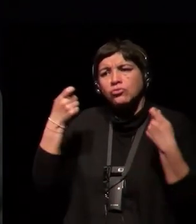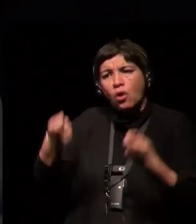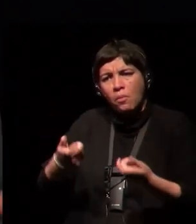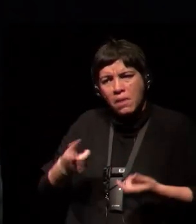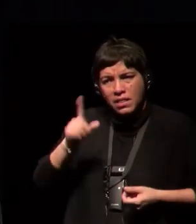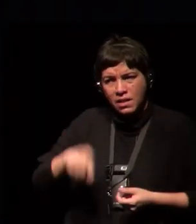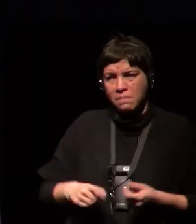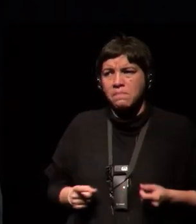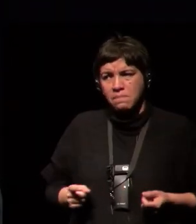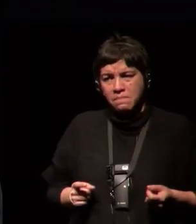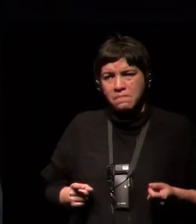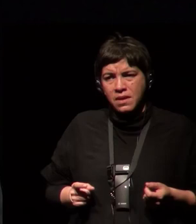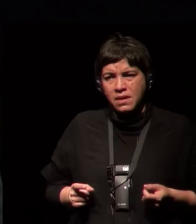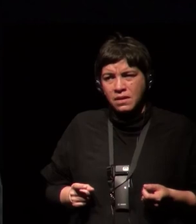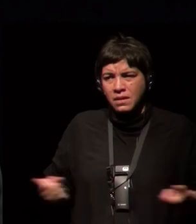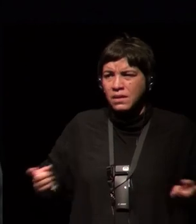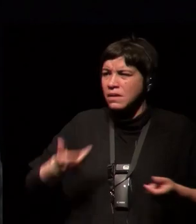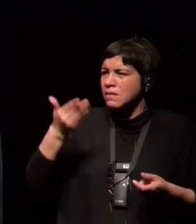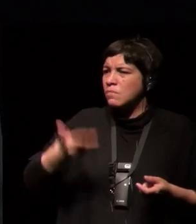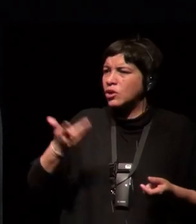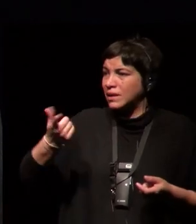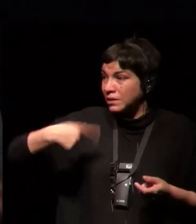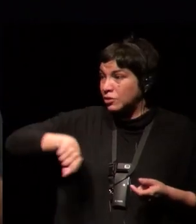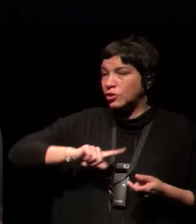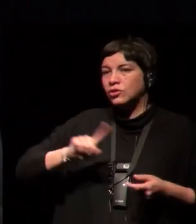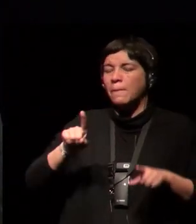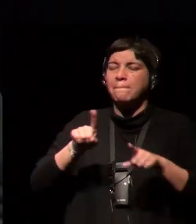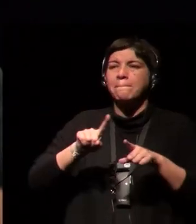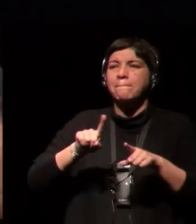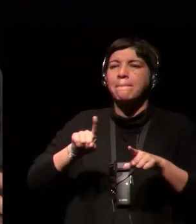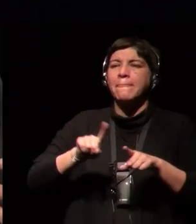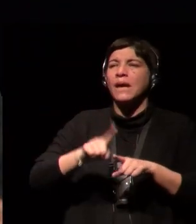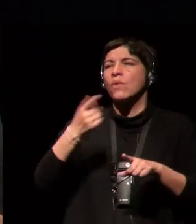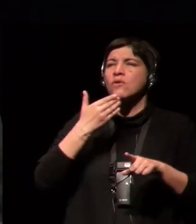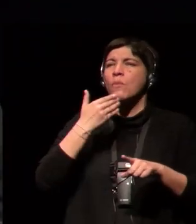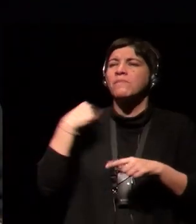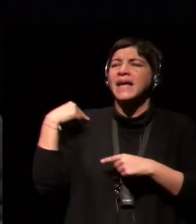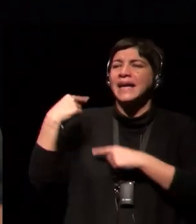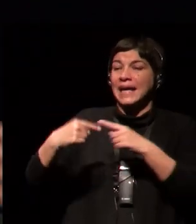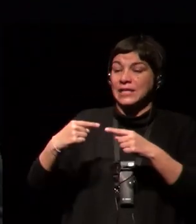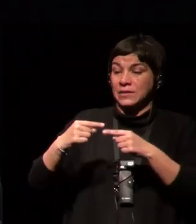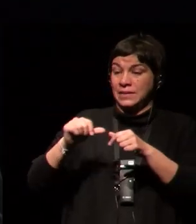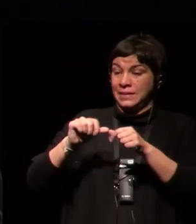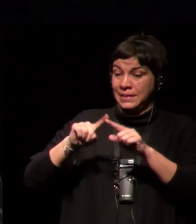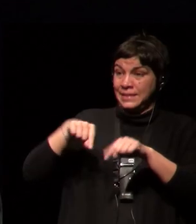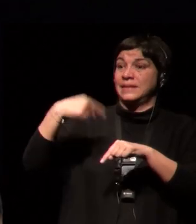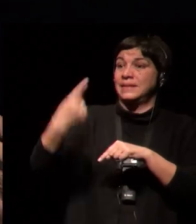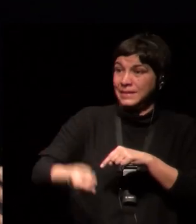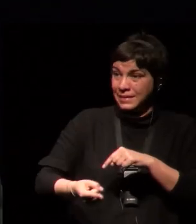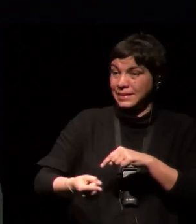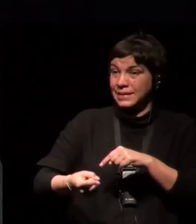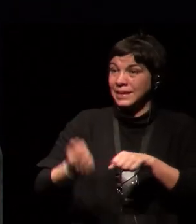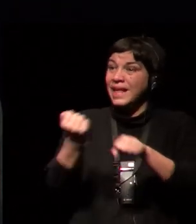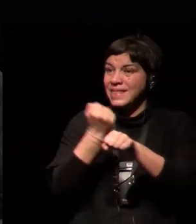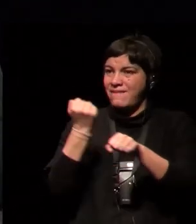la primera o la generación previa de los trabajadores, que